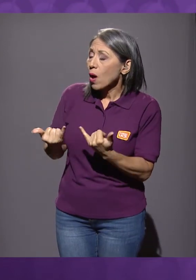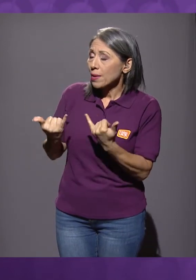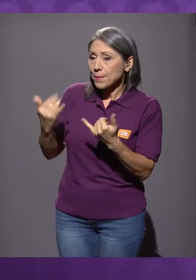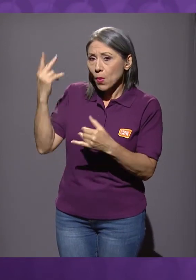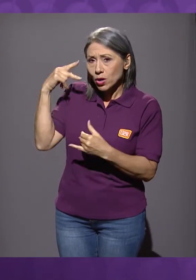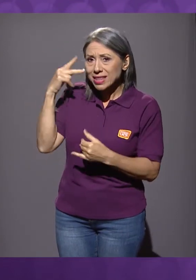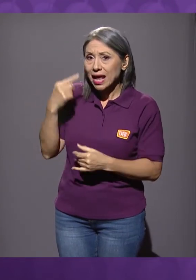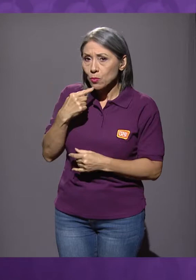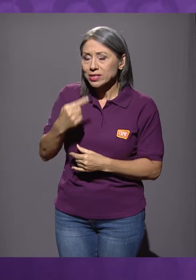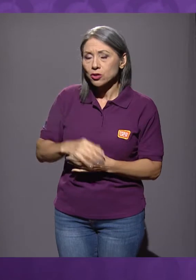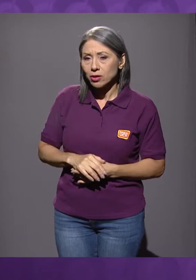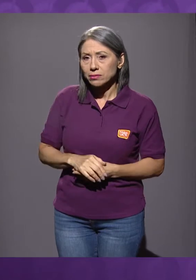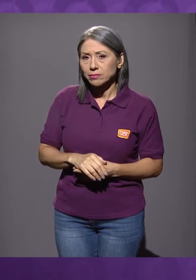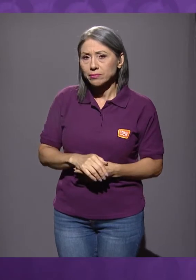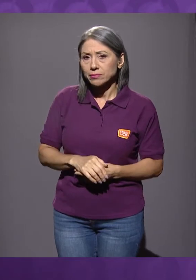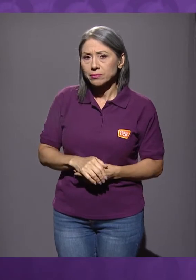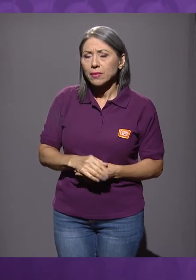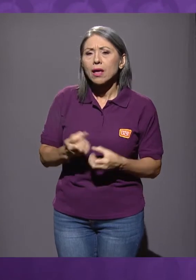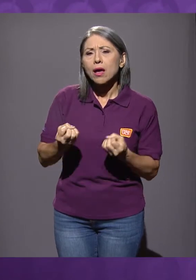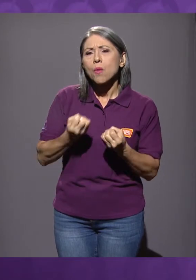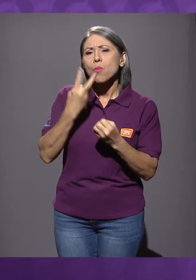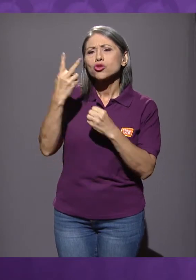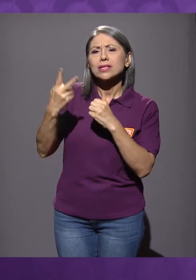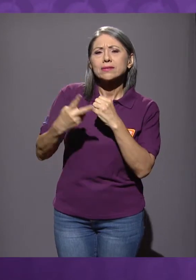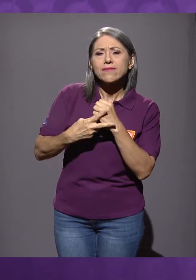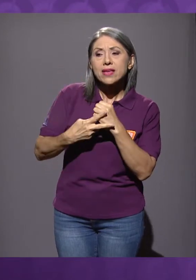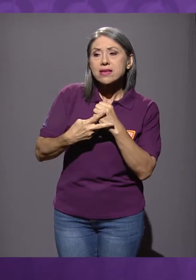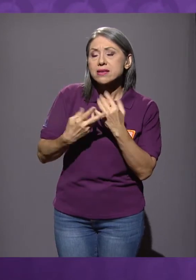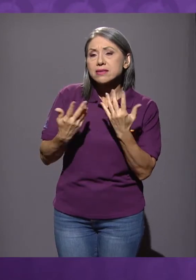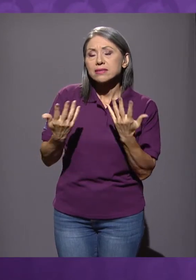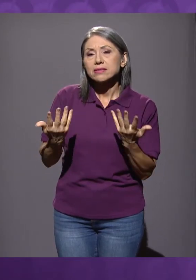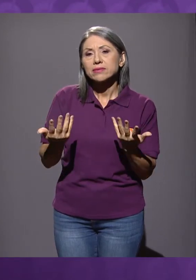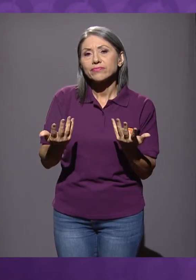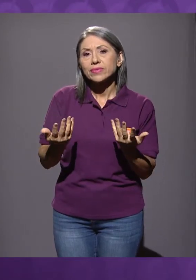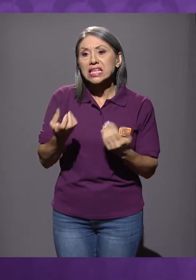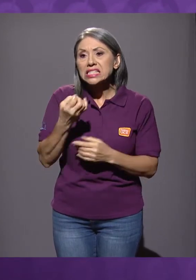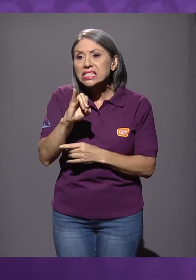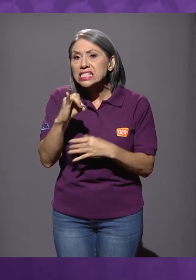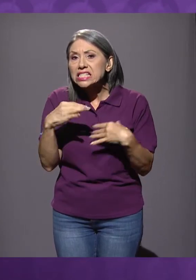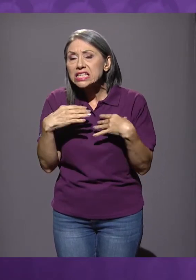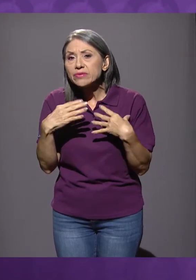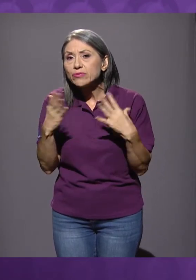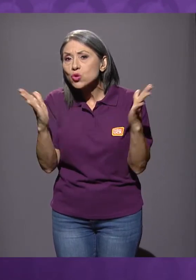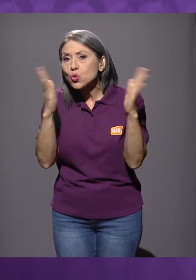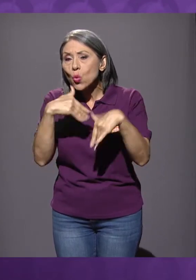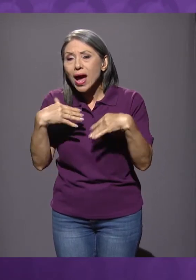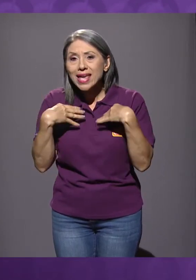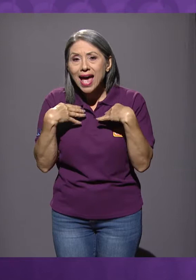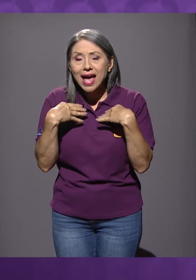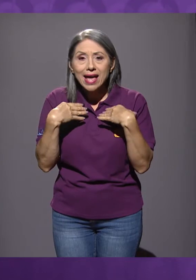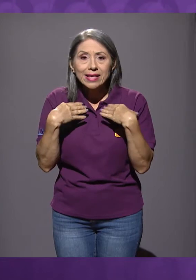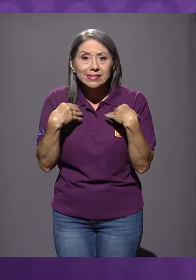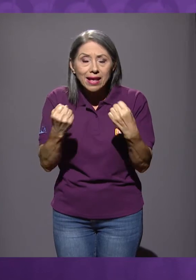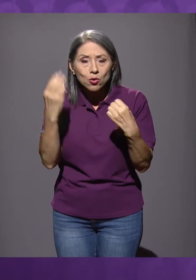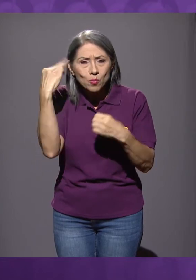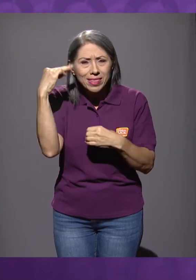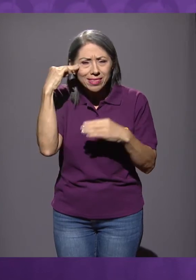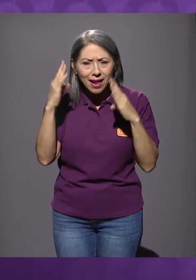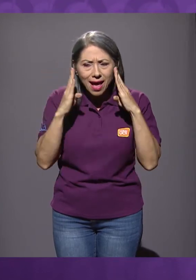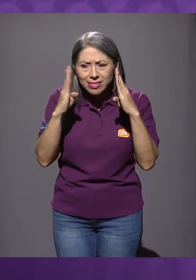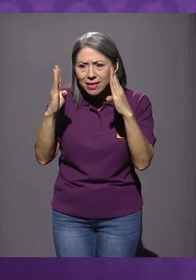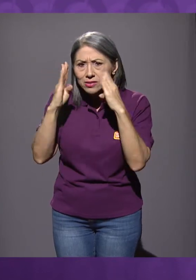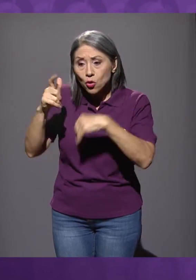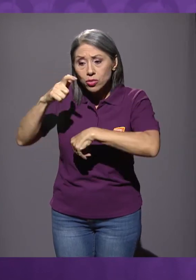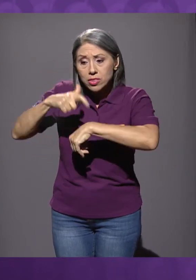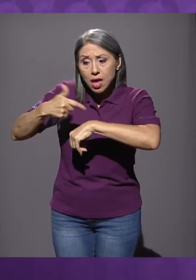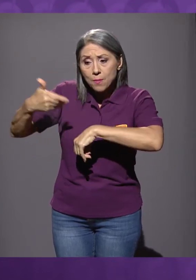lo menciona, ¿verdad?, que muchas veces si no hay una atención de la salud mental en la infancia, ¿verdad?, y en la